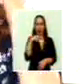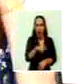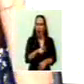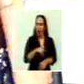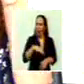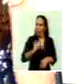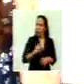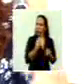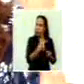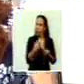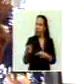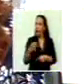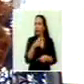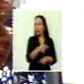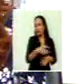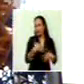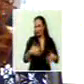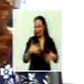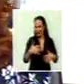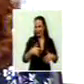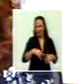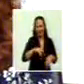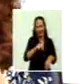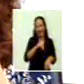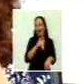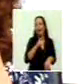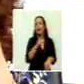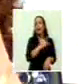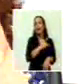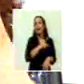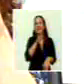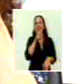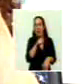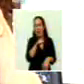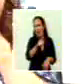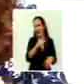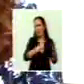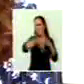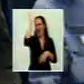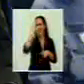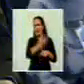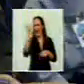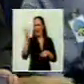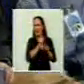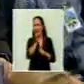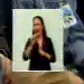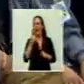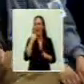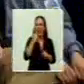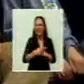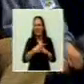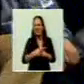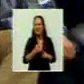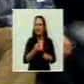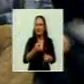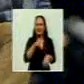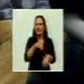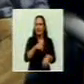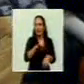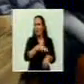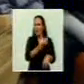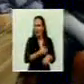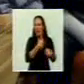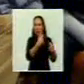ampliamente vencedora a la Universidad Nacional de La Plata, con, la les digo, uno, vaya a ser barrio allá de La Plata,